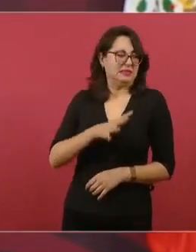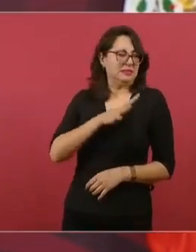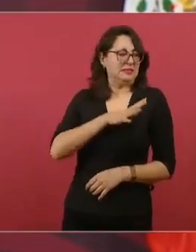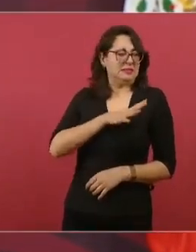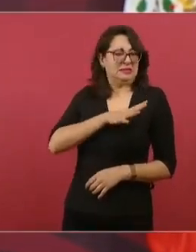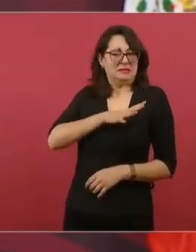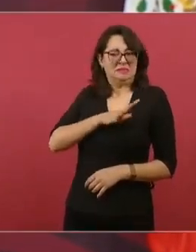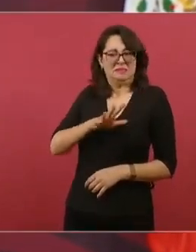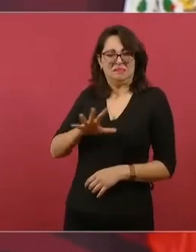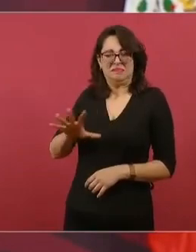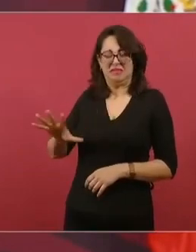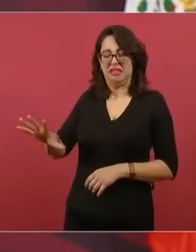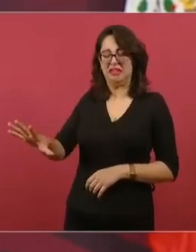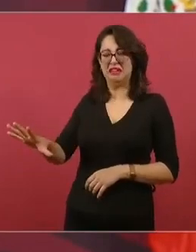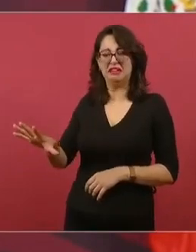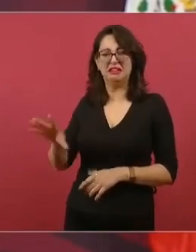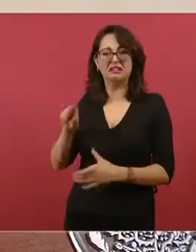existe